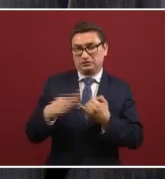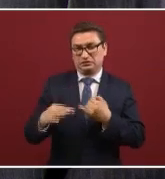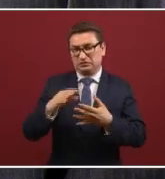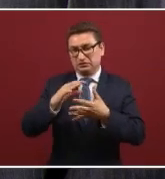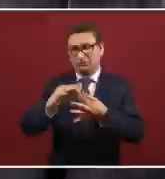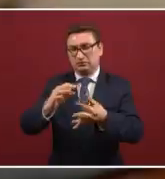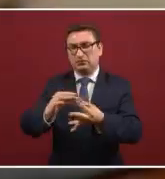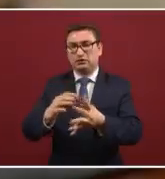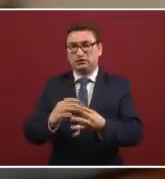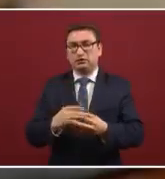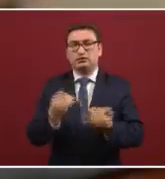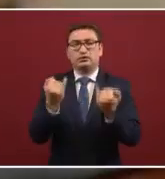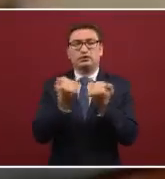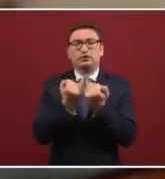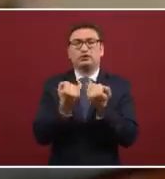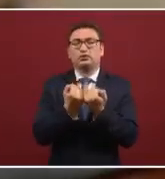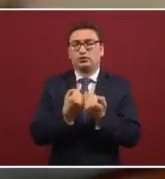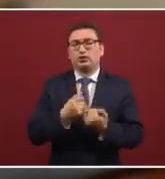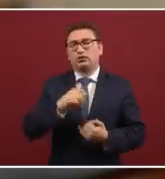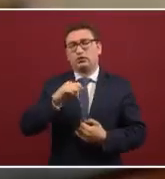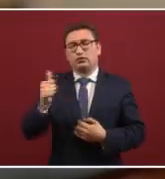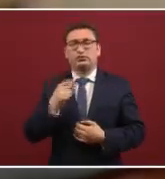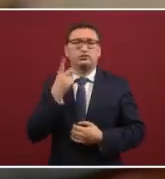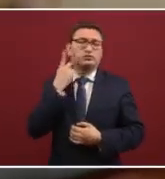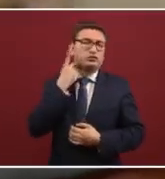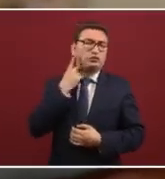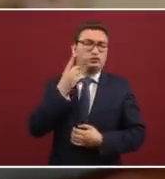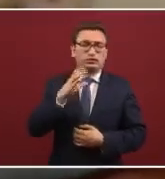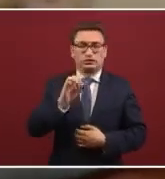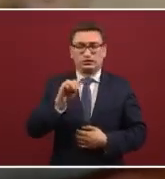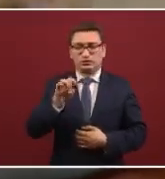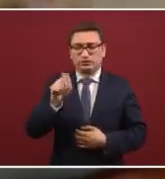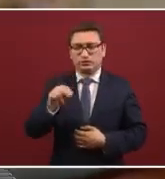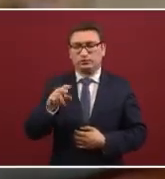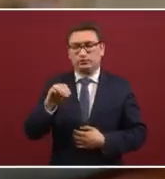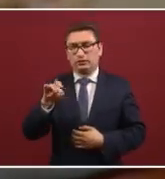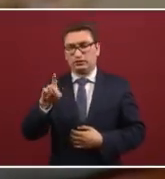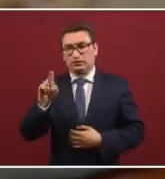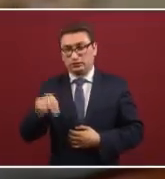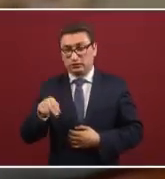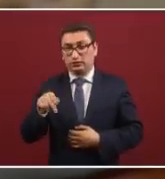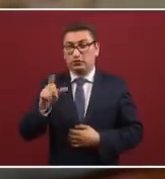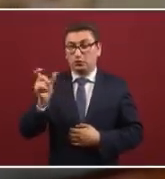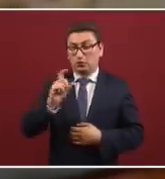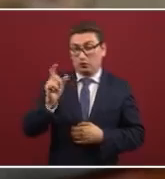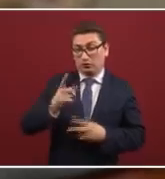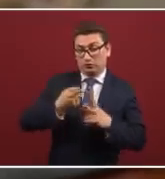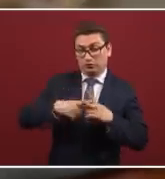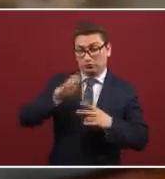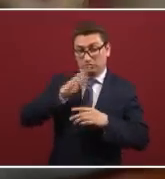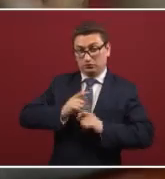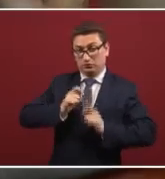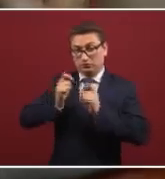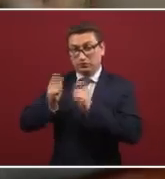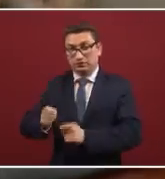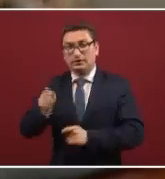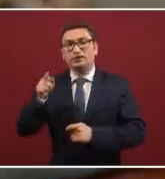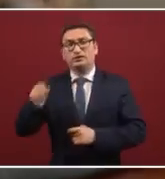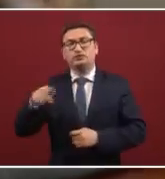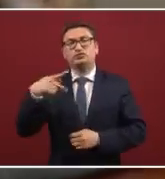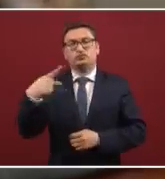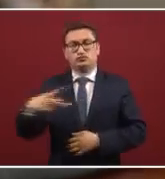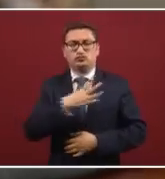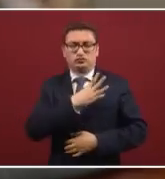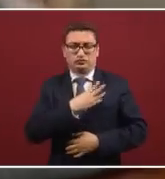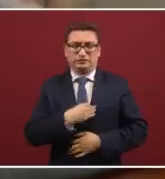exponiendo, también está el caso de la diputada Carmen Medel, que al inicio de la legislatura sufrió la pérdida de su hija